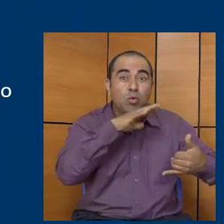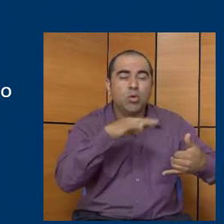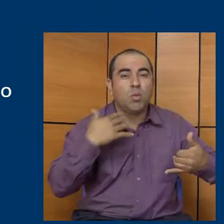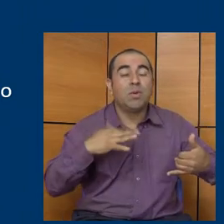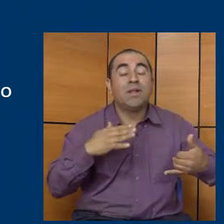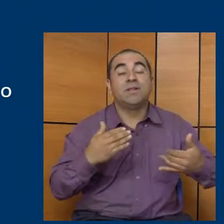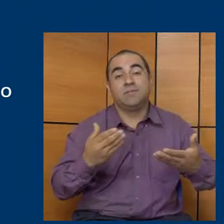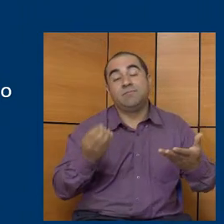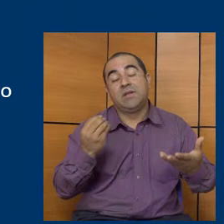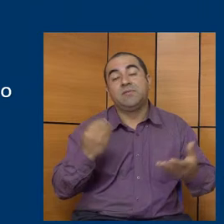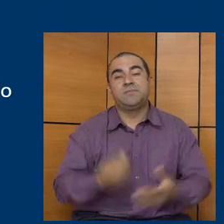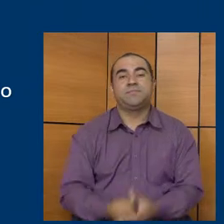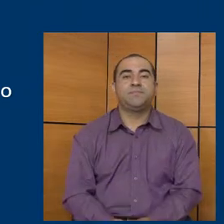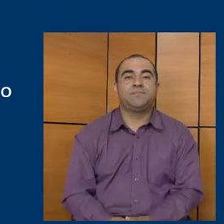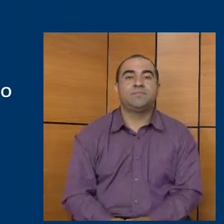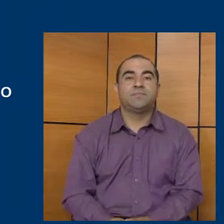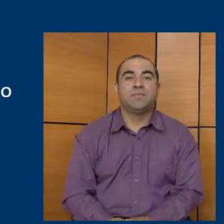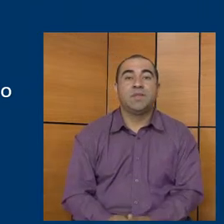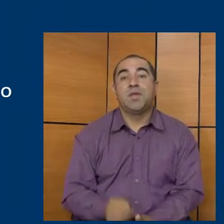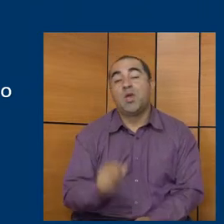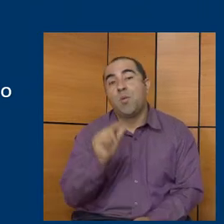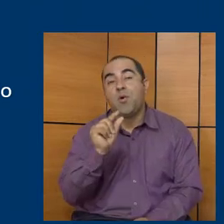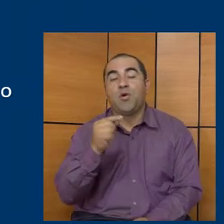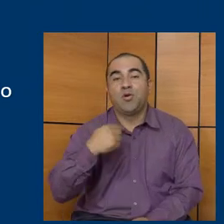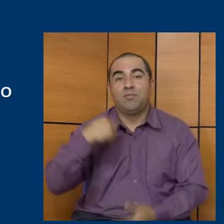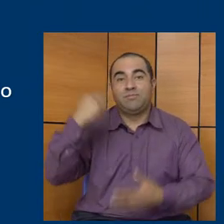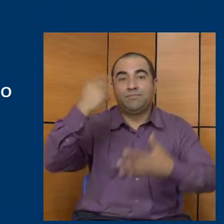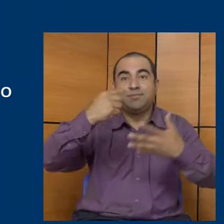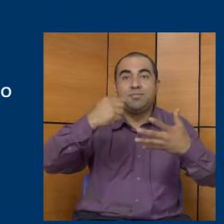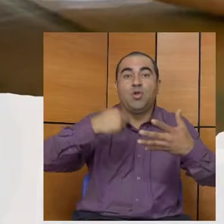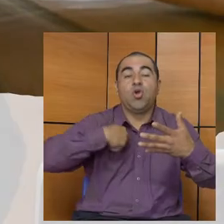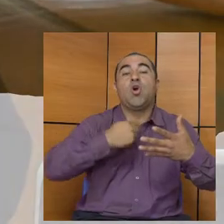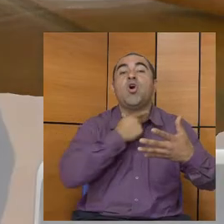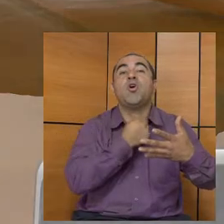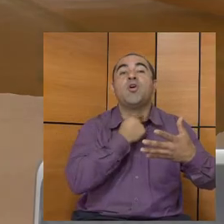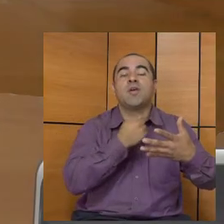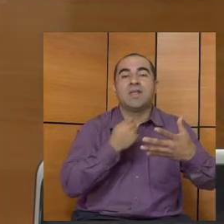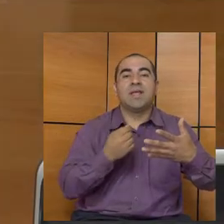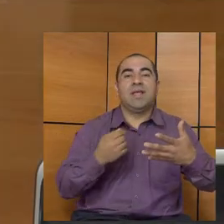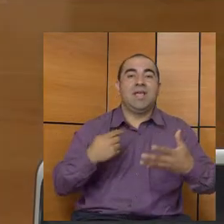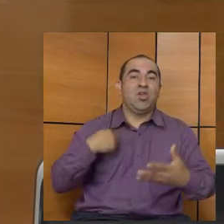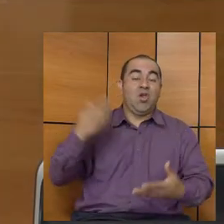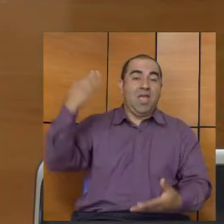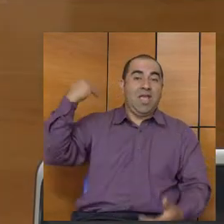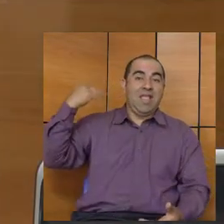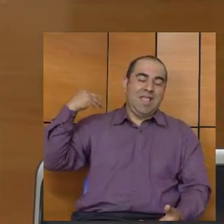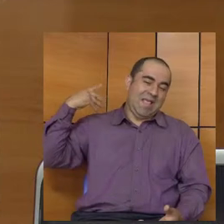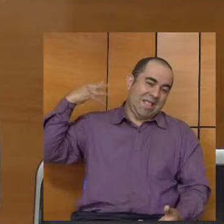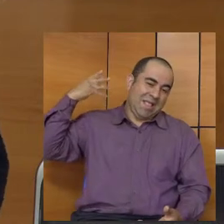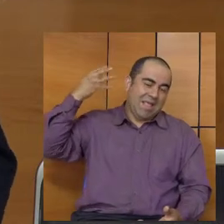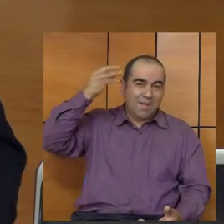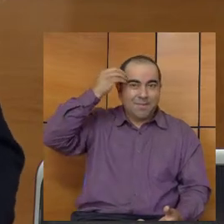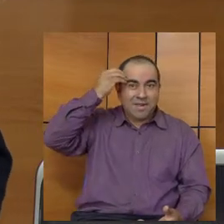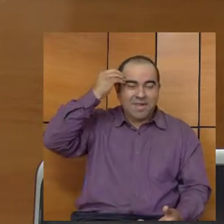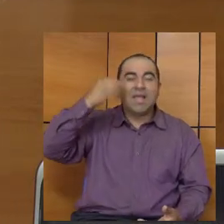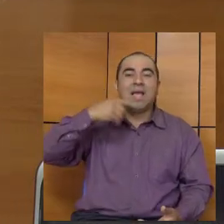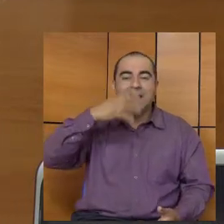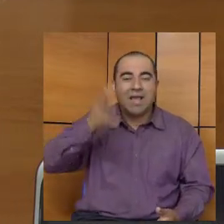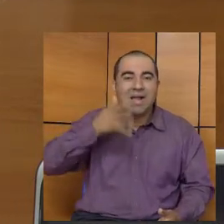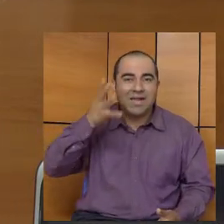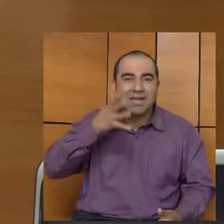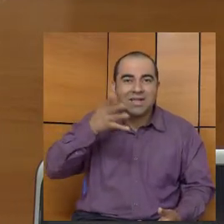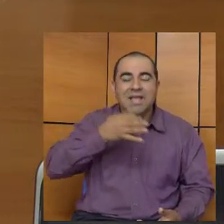Bueno, esto es un poco todo lo que os quería, lo que traía preparado, y estoy a